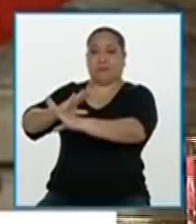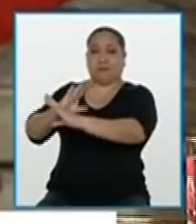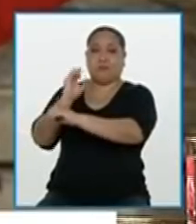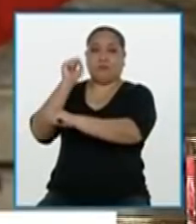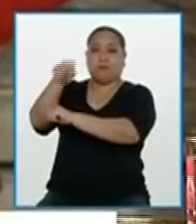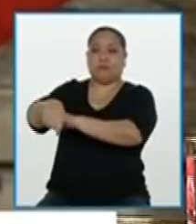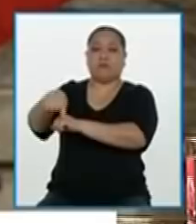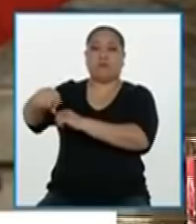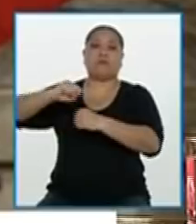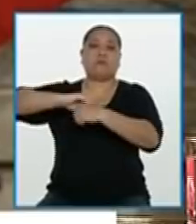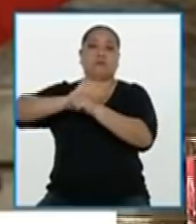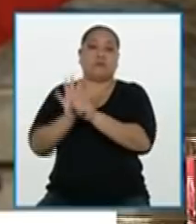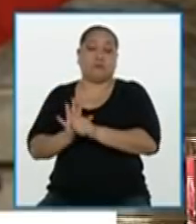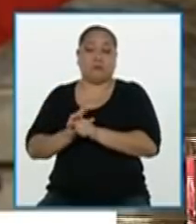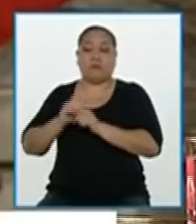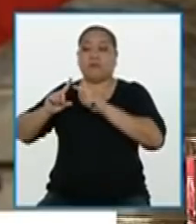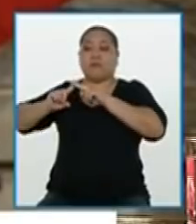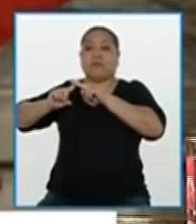pequeñas empresas, señor Macera?